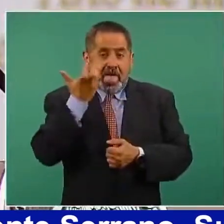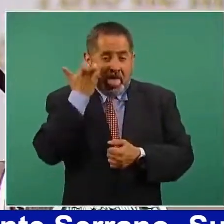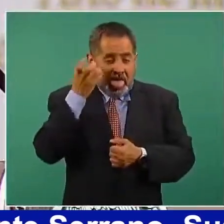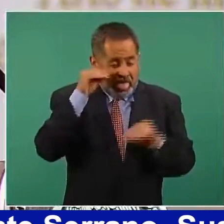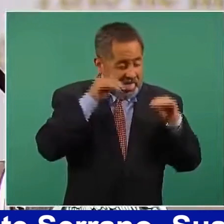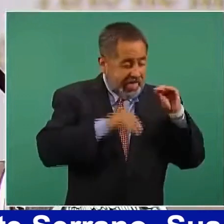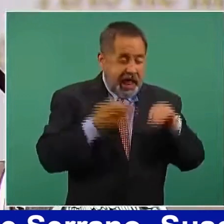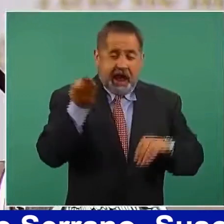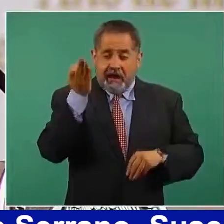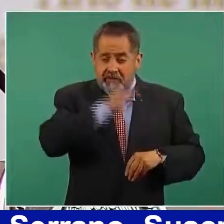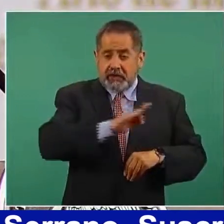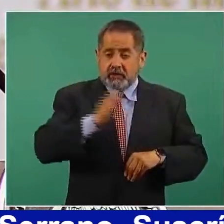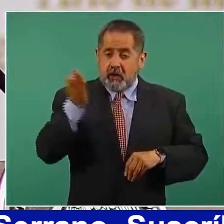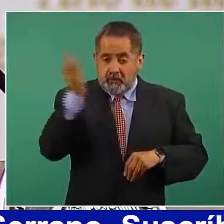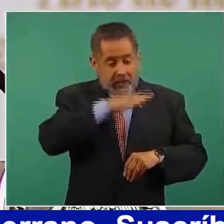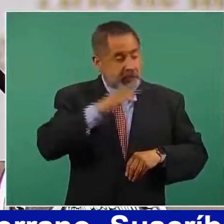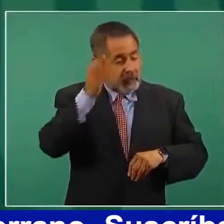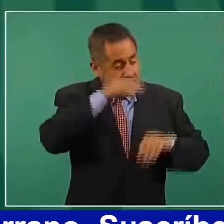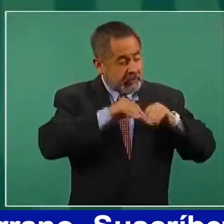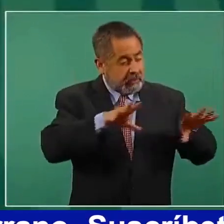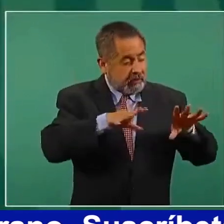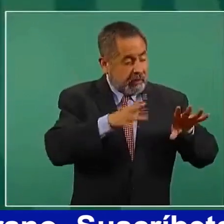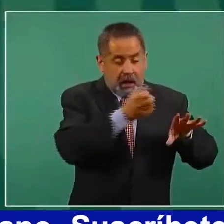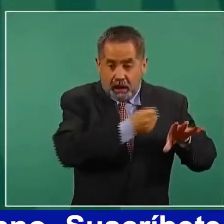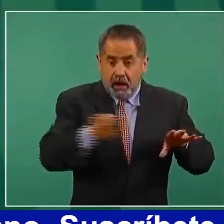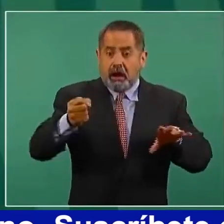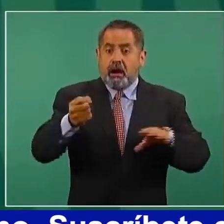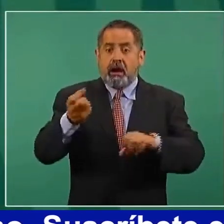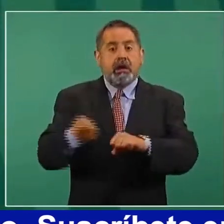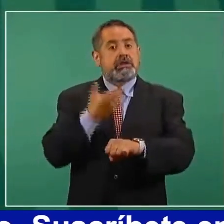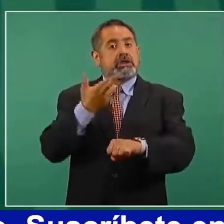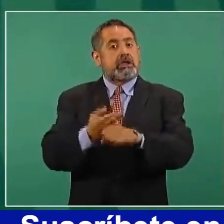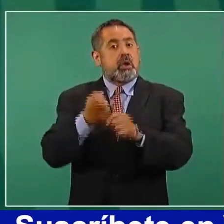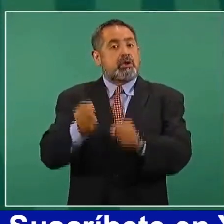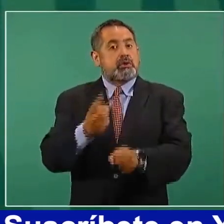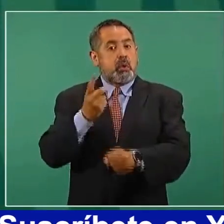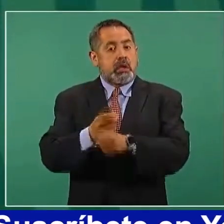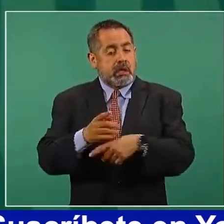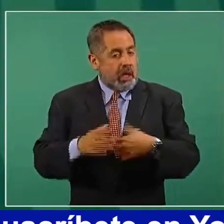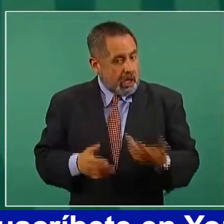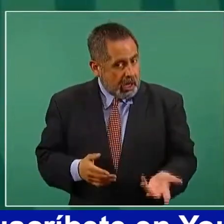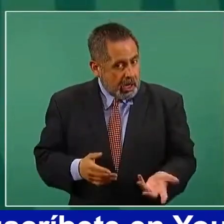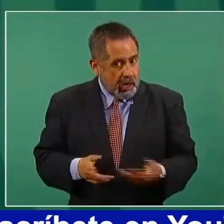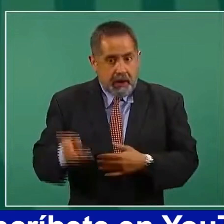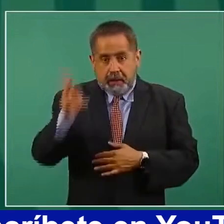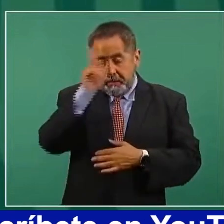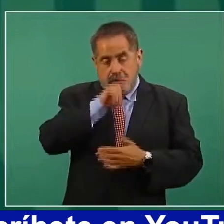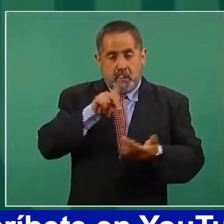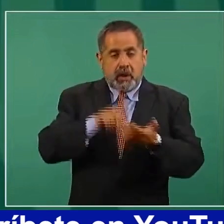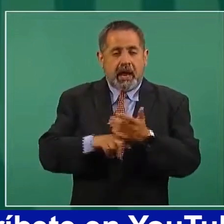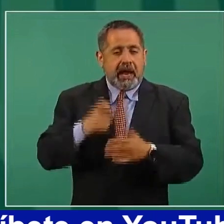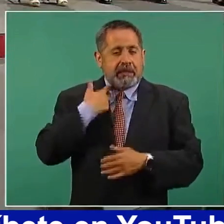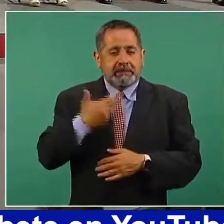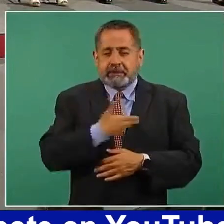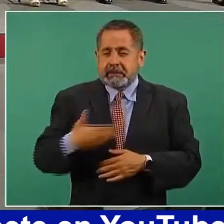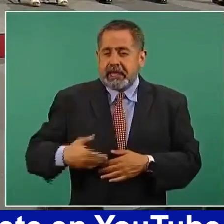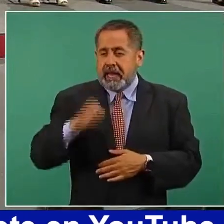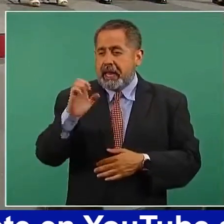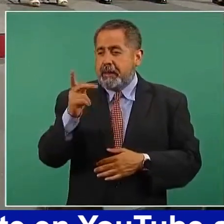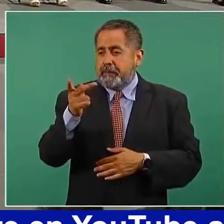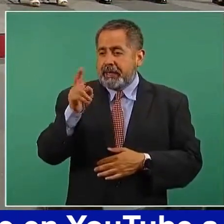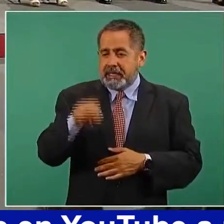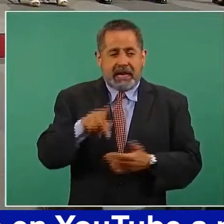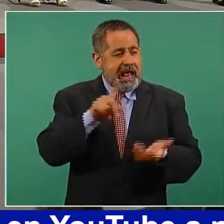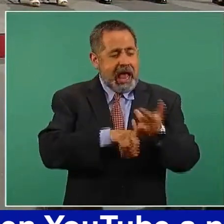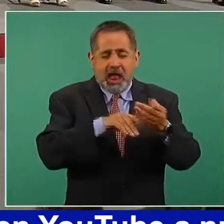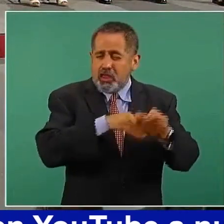muchos montajes, se volvió secretario de Seguridad Pública. Y ni qué decir del sexenio de Enrique Peña Nieto, que prácticamente fue todo